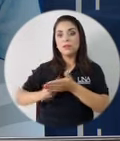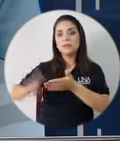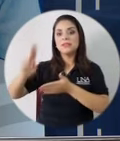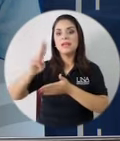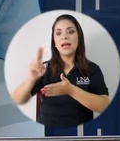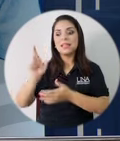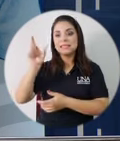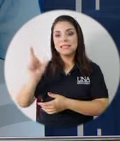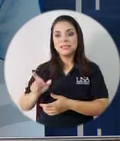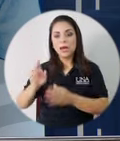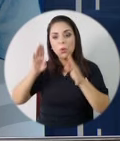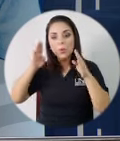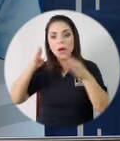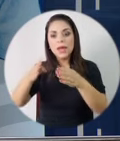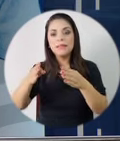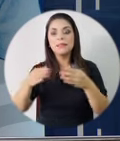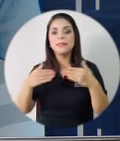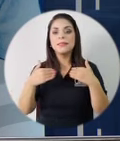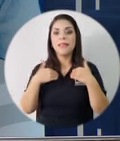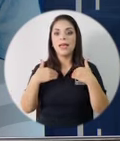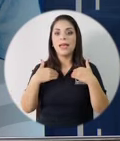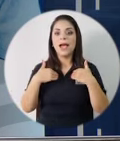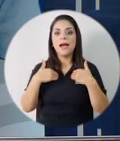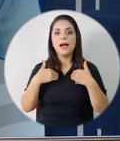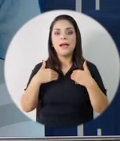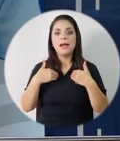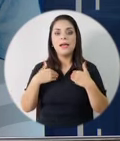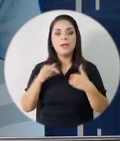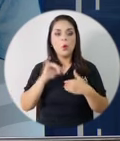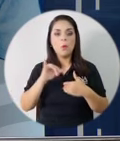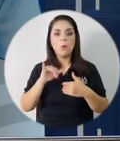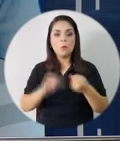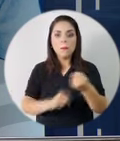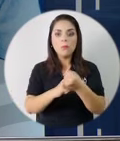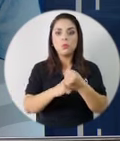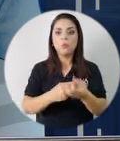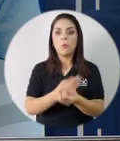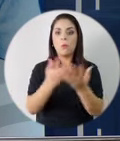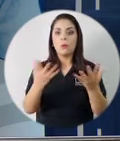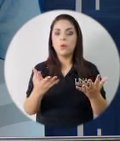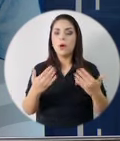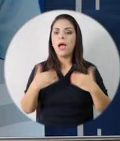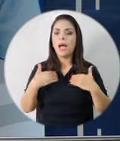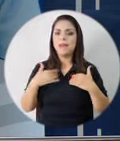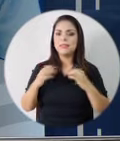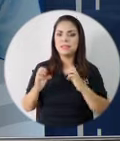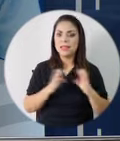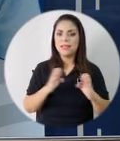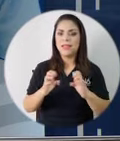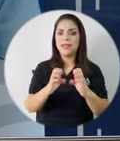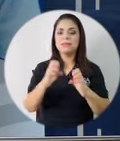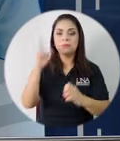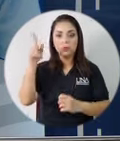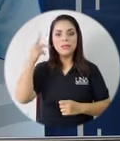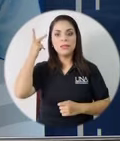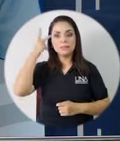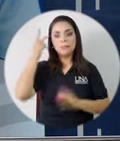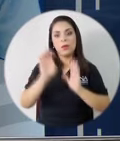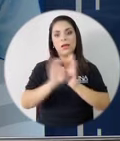universidad se convierta en un ente que tiene incidencia pública. Eso implica estrategias de